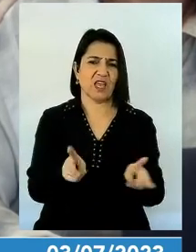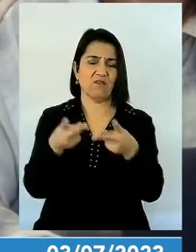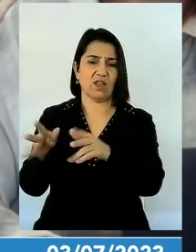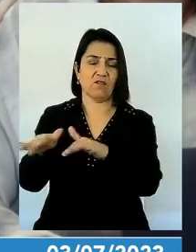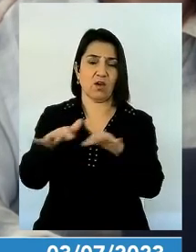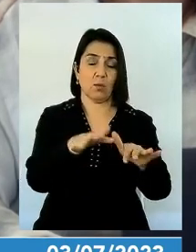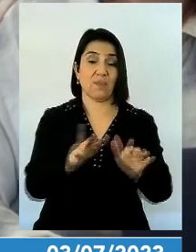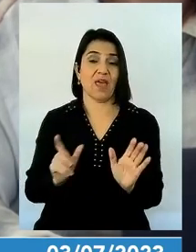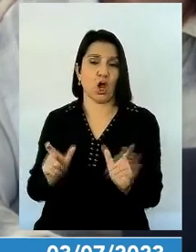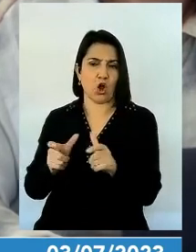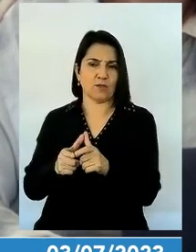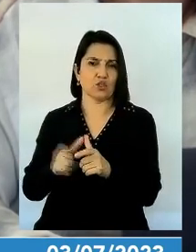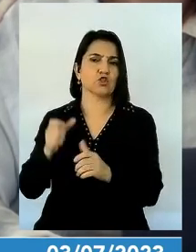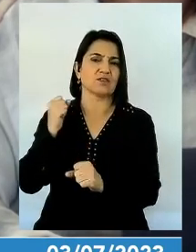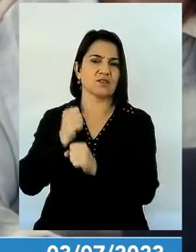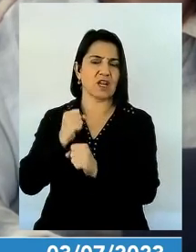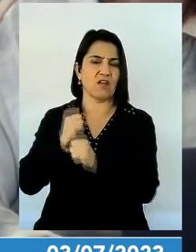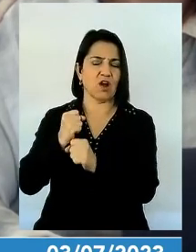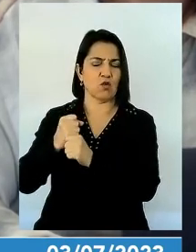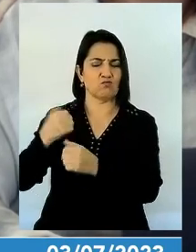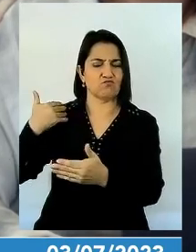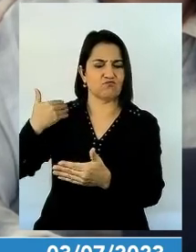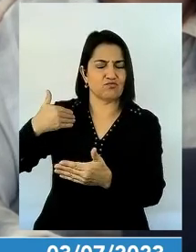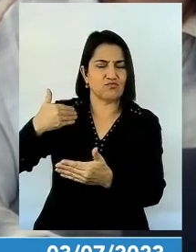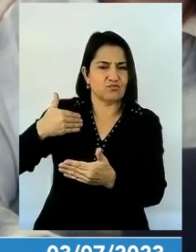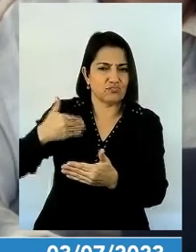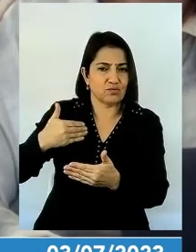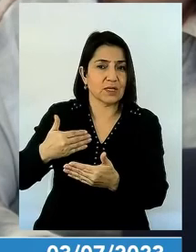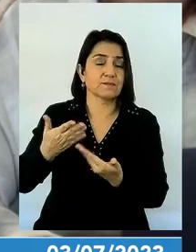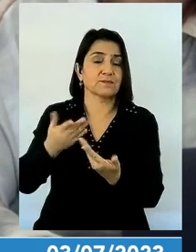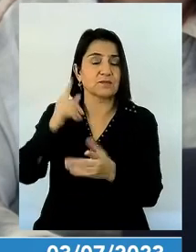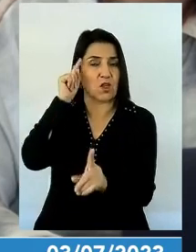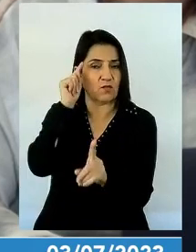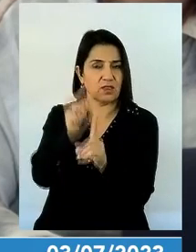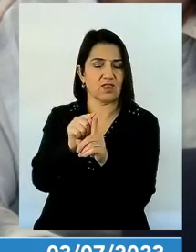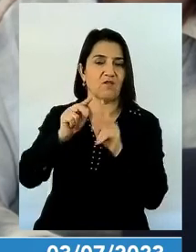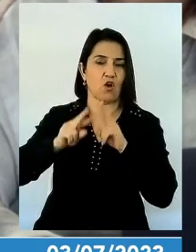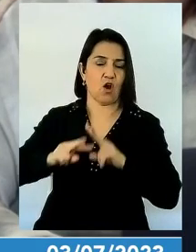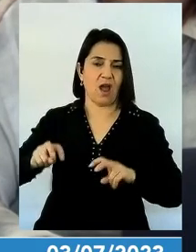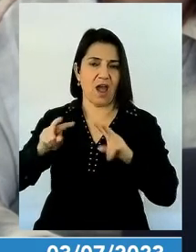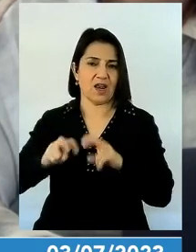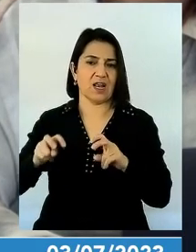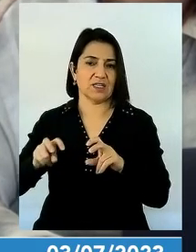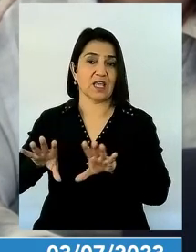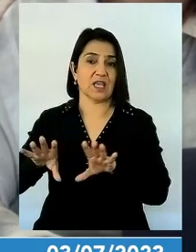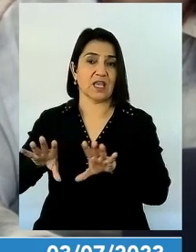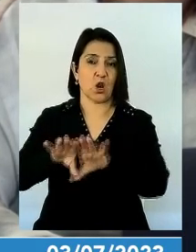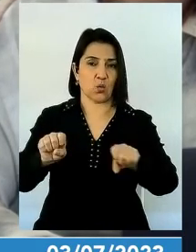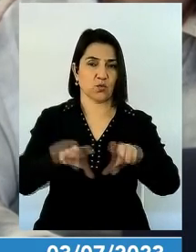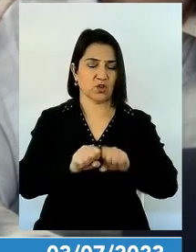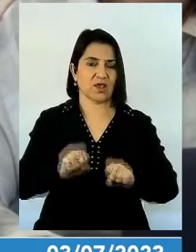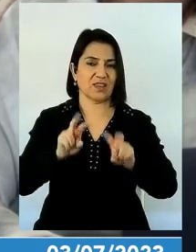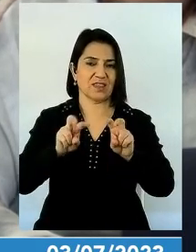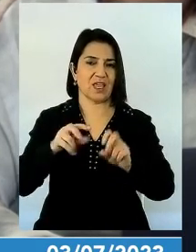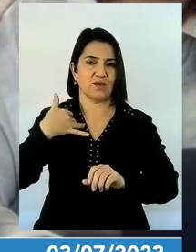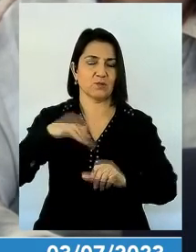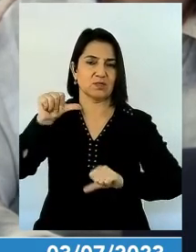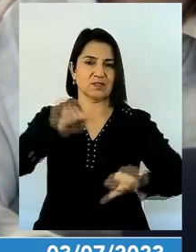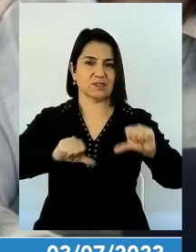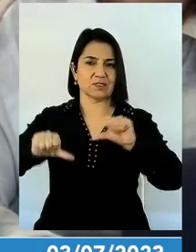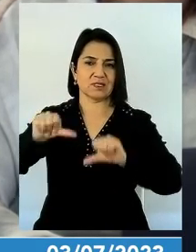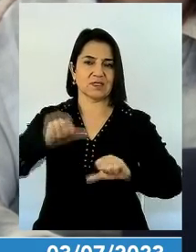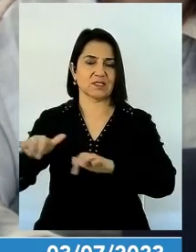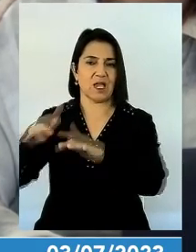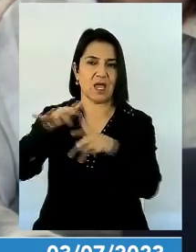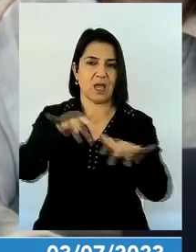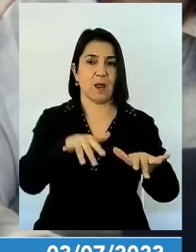trabajo en donde se buscó como objetivo analizar y consensuar las materias relevantes en las ciencias del mar para ser incluidas en la